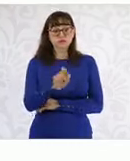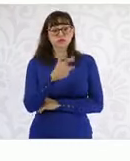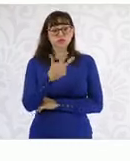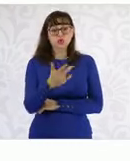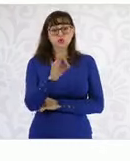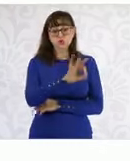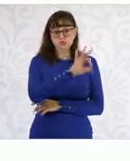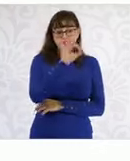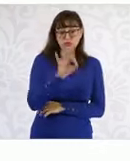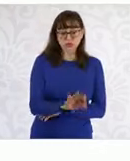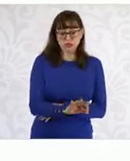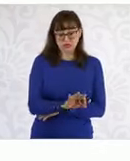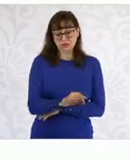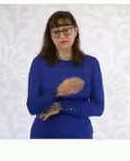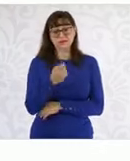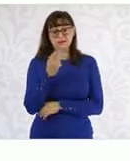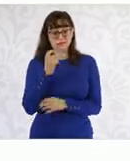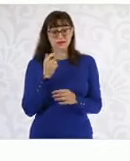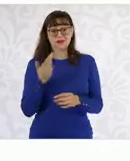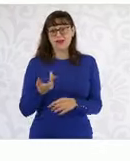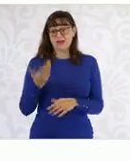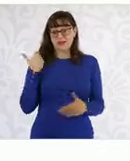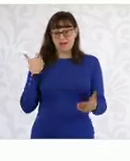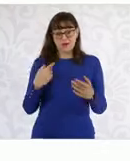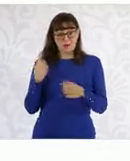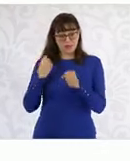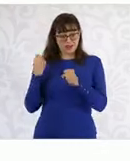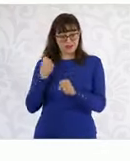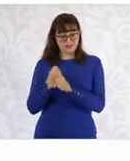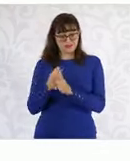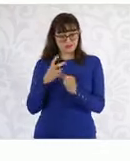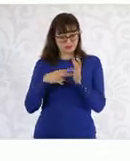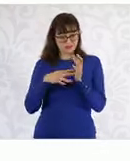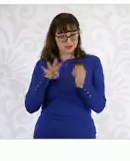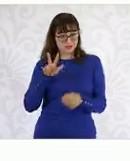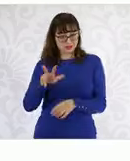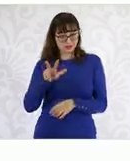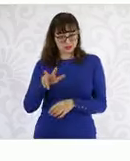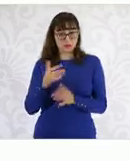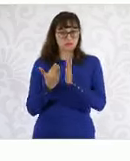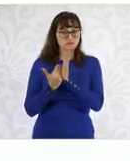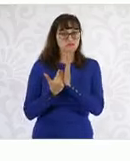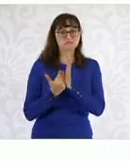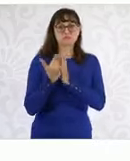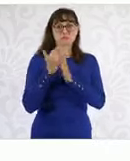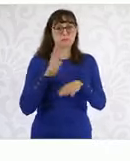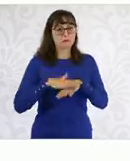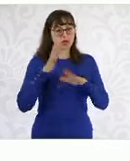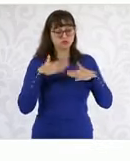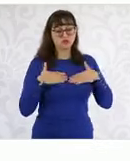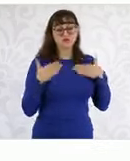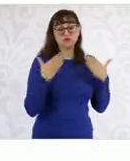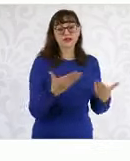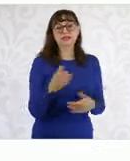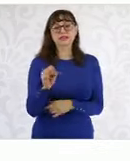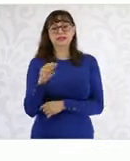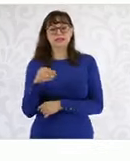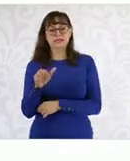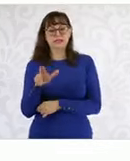83.8%, casi dos puntos porcentuales más que en 2018. Lo mismo la Marina, que alcanza en este trimestre un